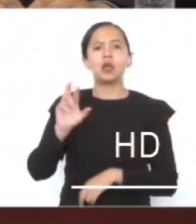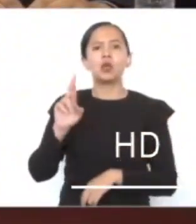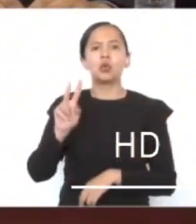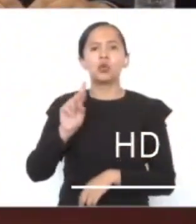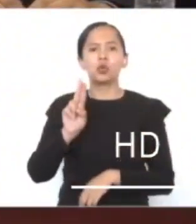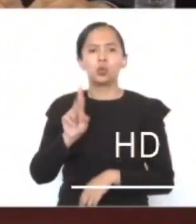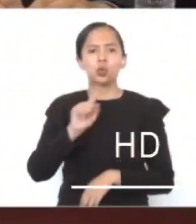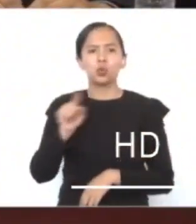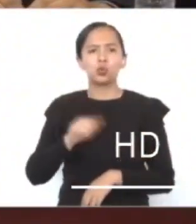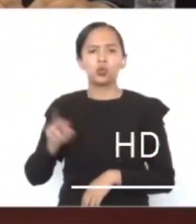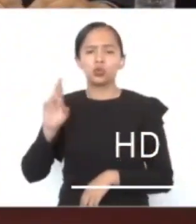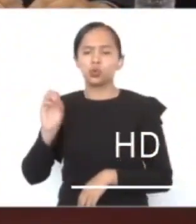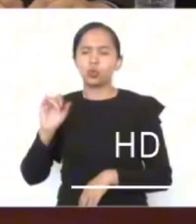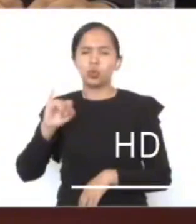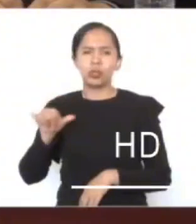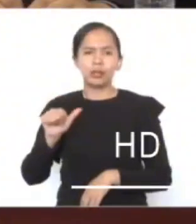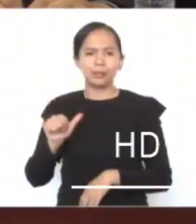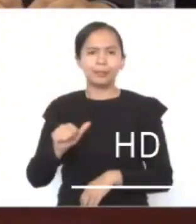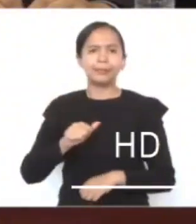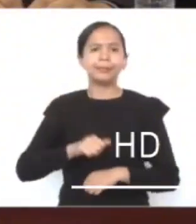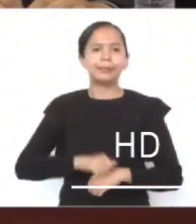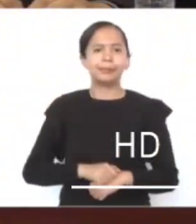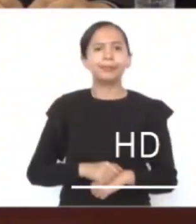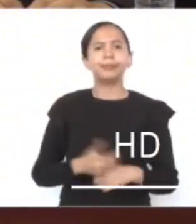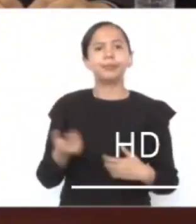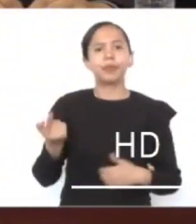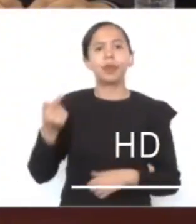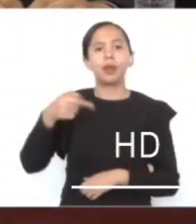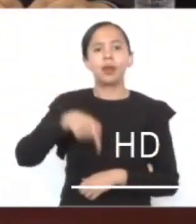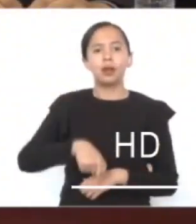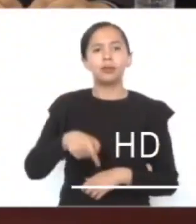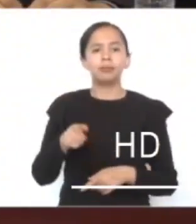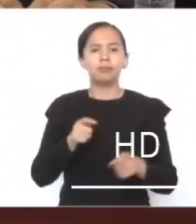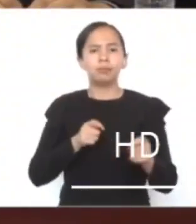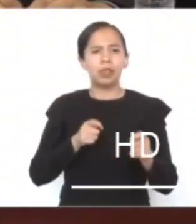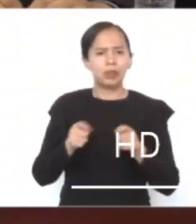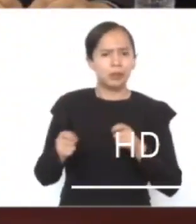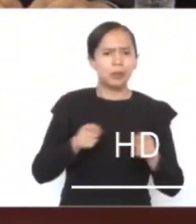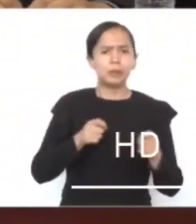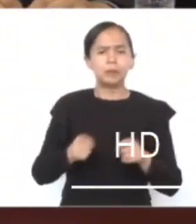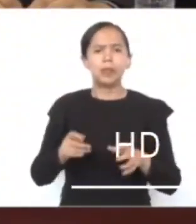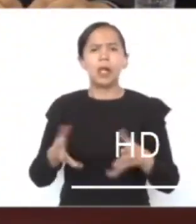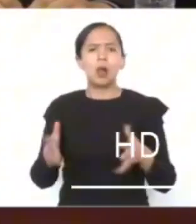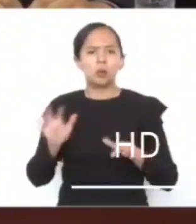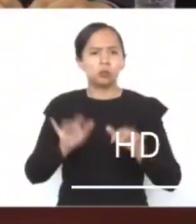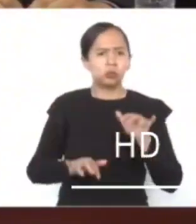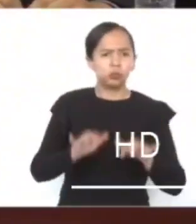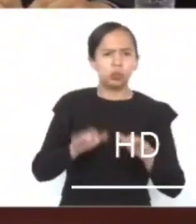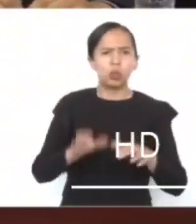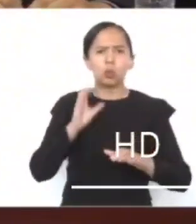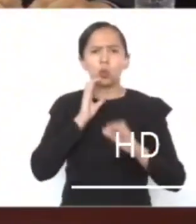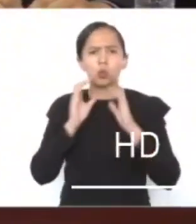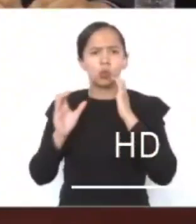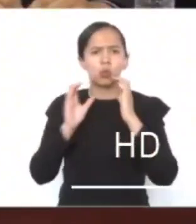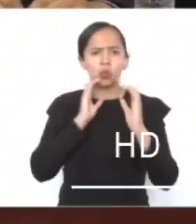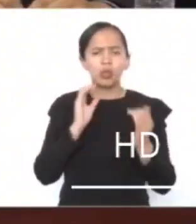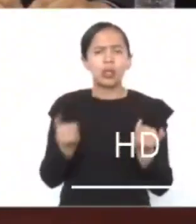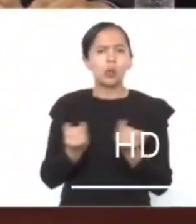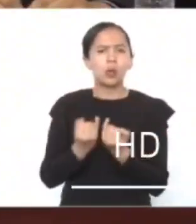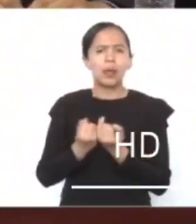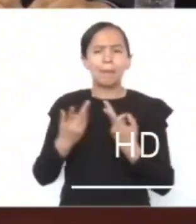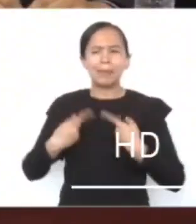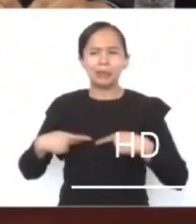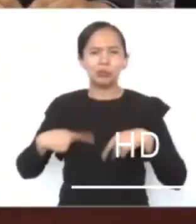Mexicana. Aquí en el Centro de Comando, Control, Cómputo, Comunicaciones y Contacto